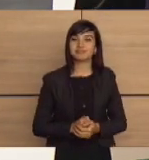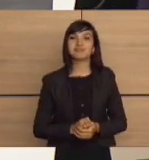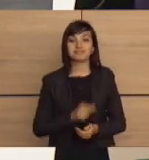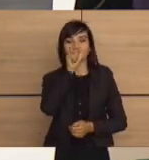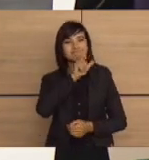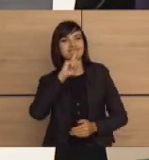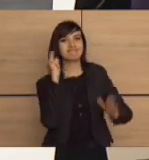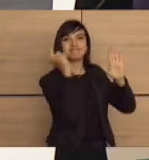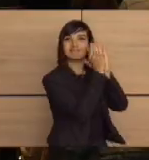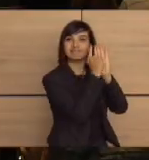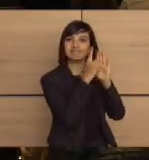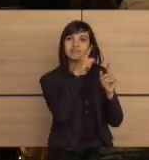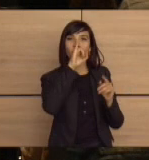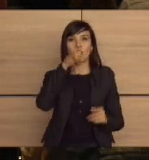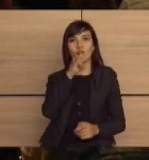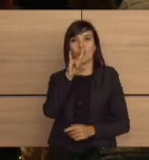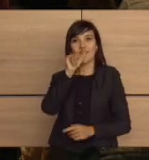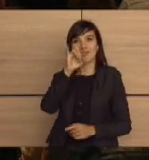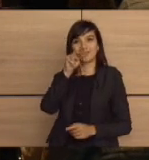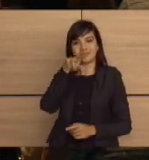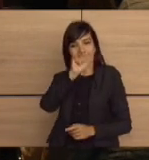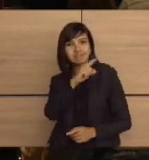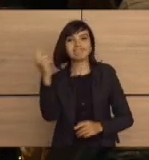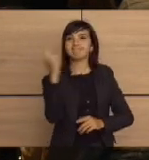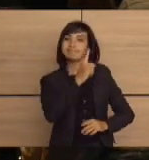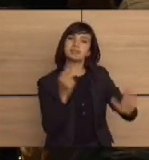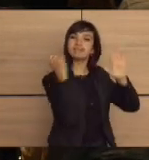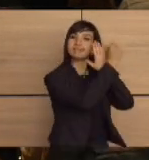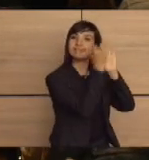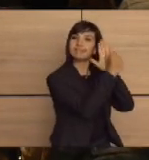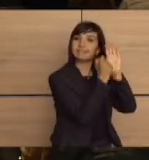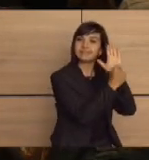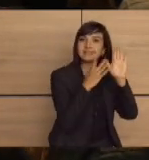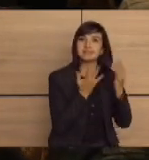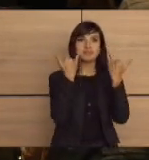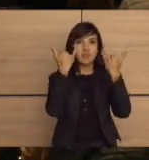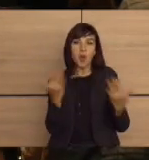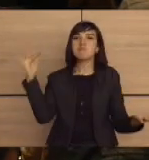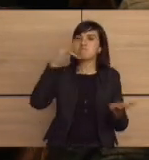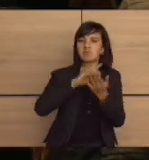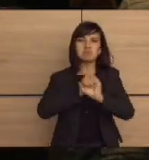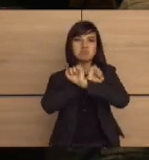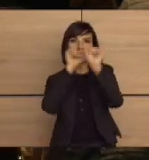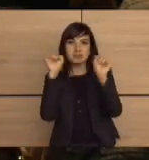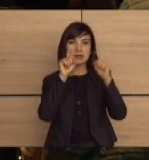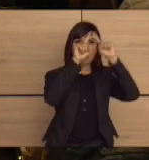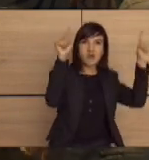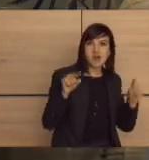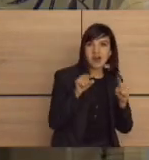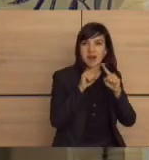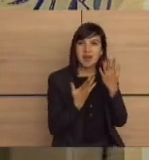ya encargada, Juliana, es precisamente quien está aquí con nosotros desde muy temprano, ha venido trabajando